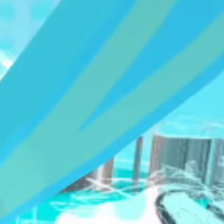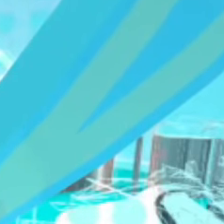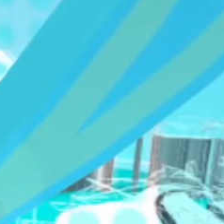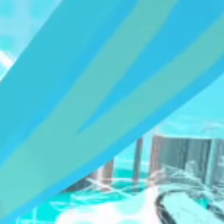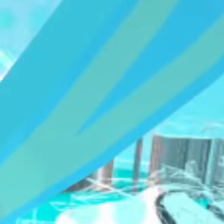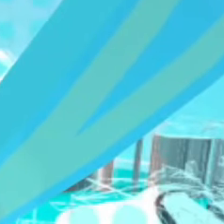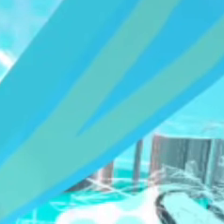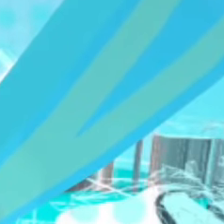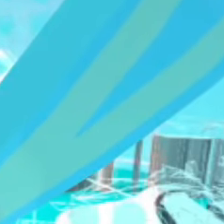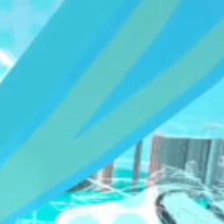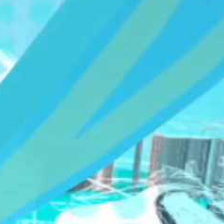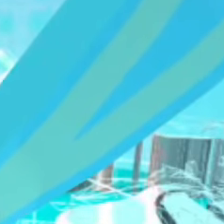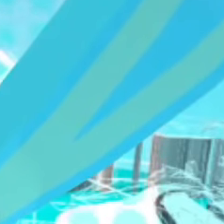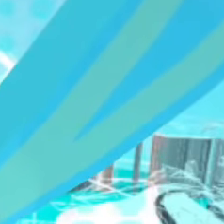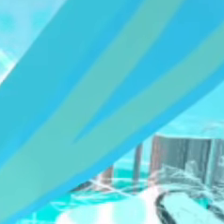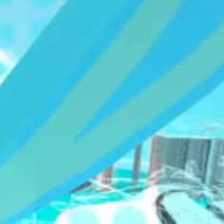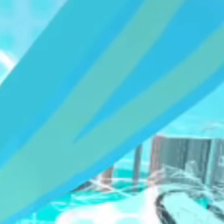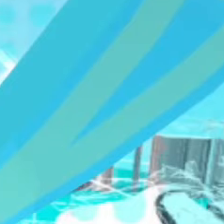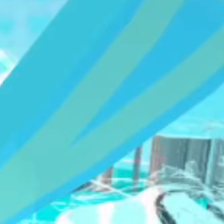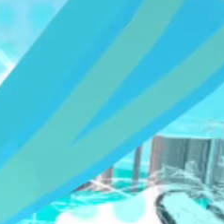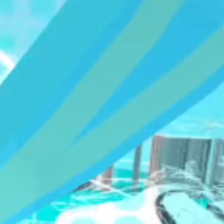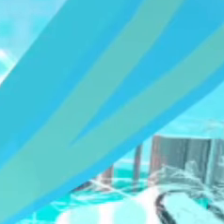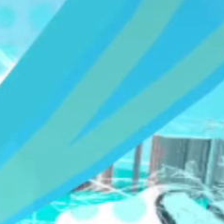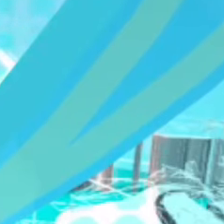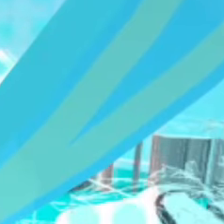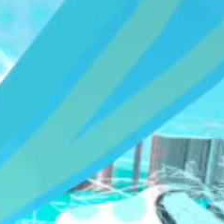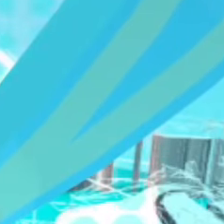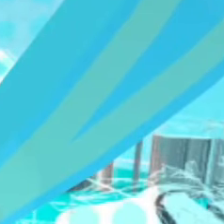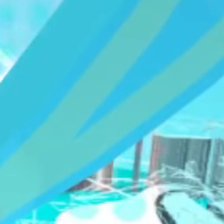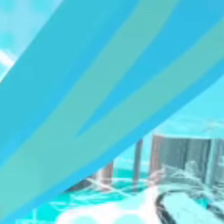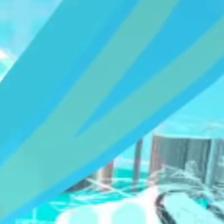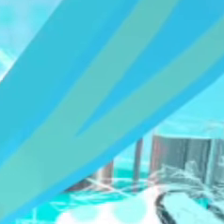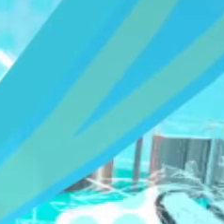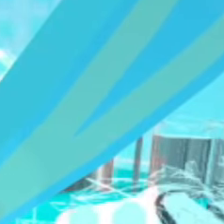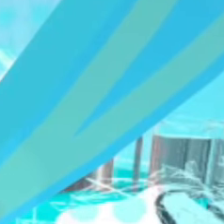venta 629 colones con 12 céntimos.